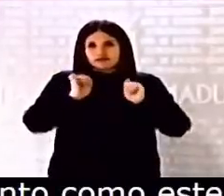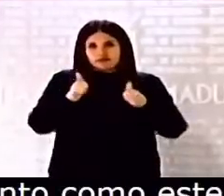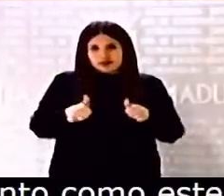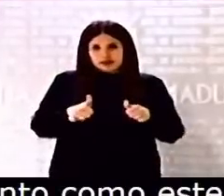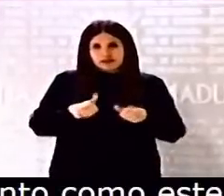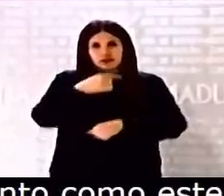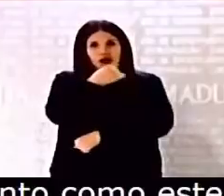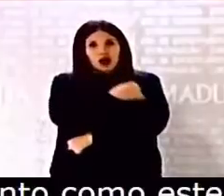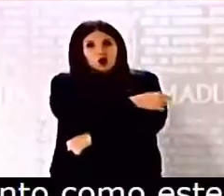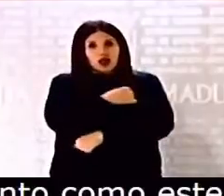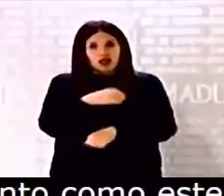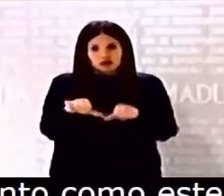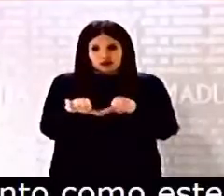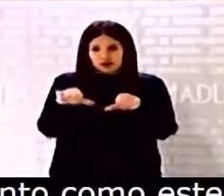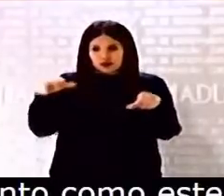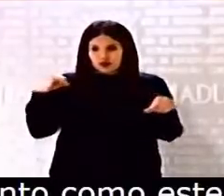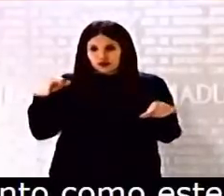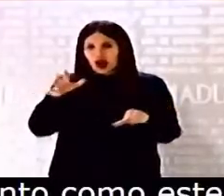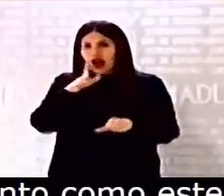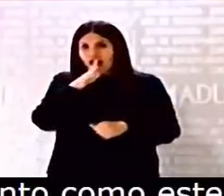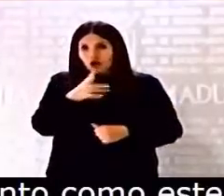proceso de vacunación.